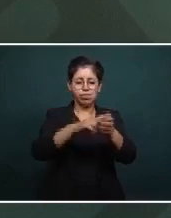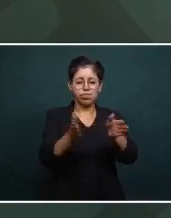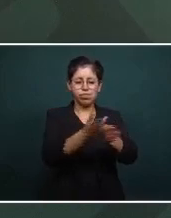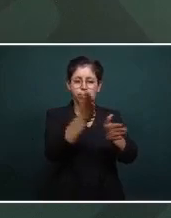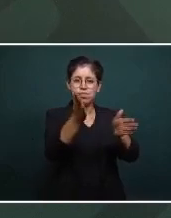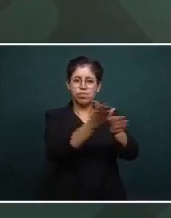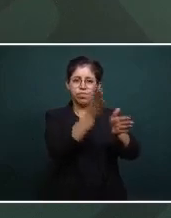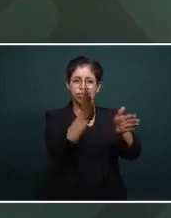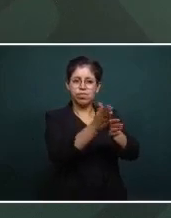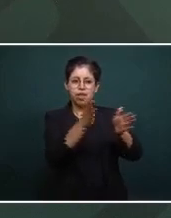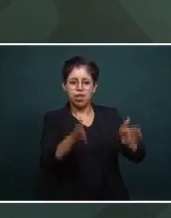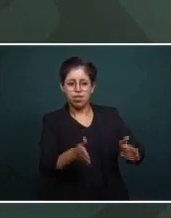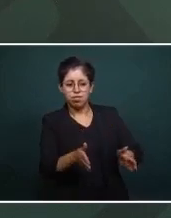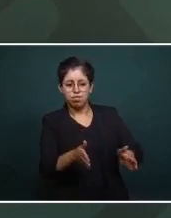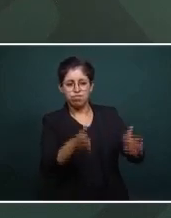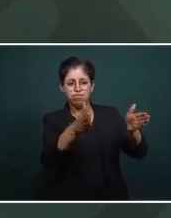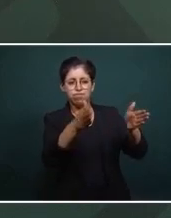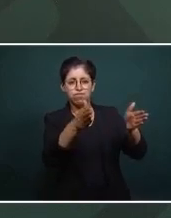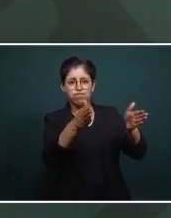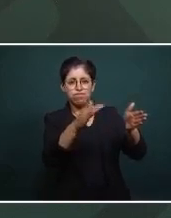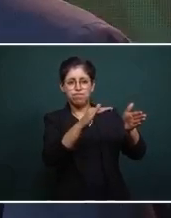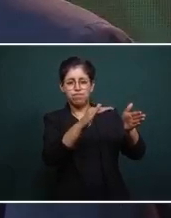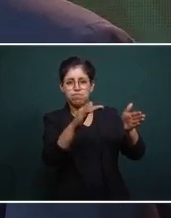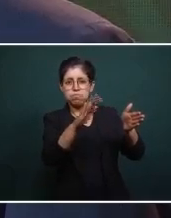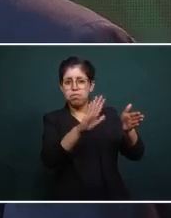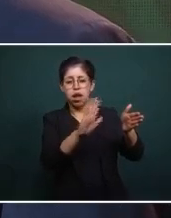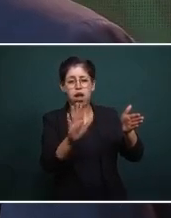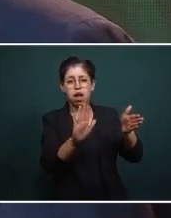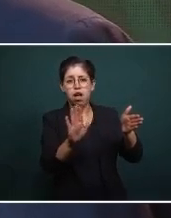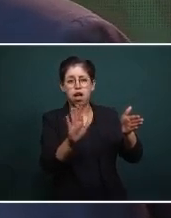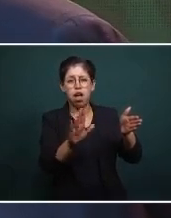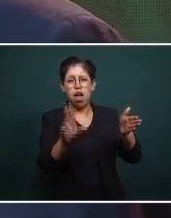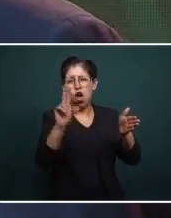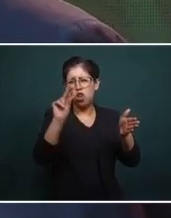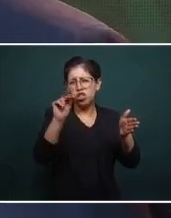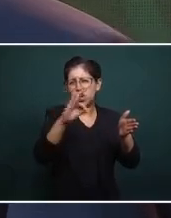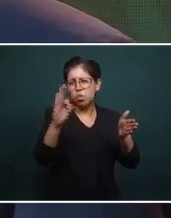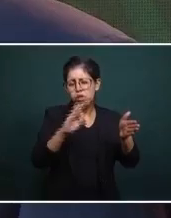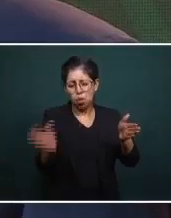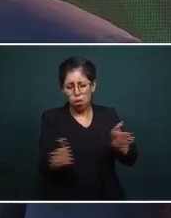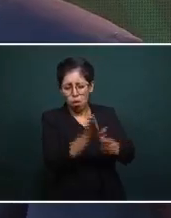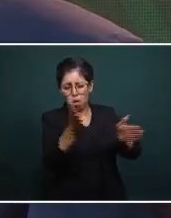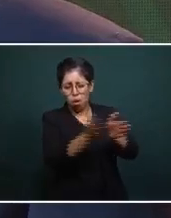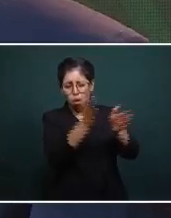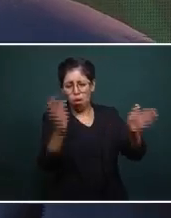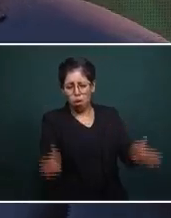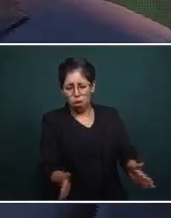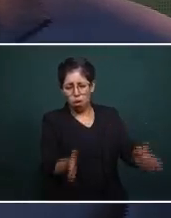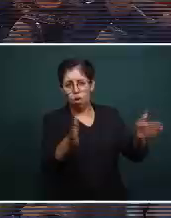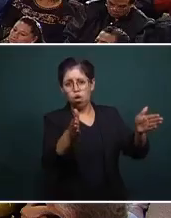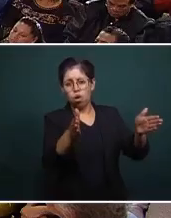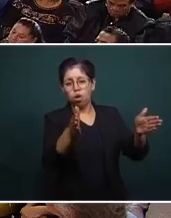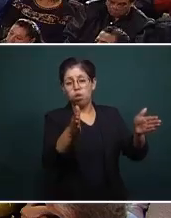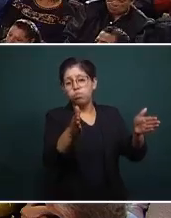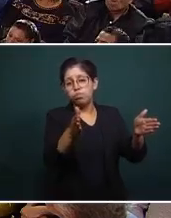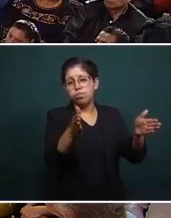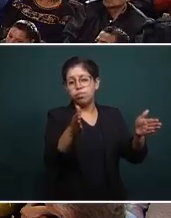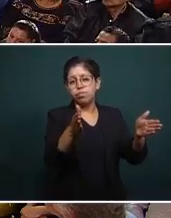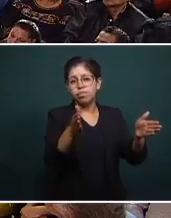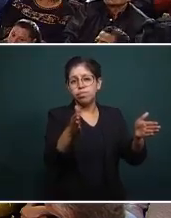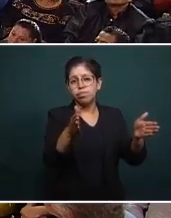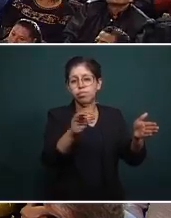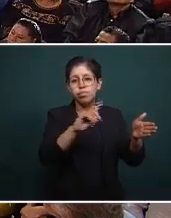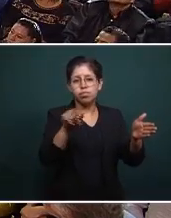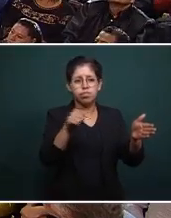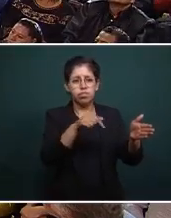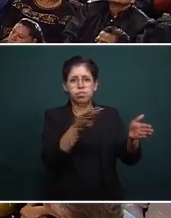quedó el hospital inconcluso al 80%. Entonces, cuando nos